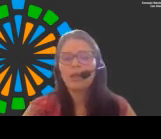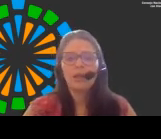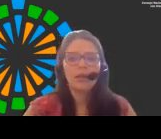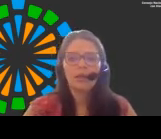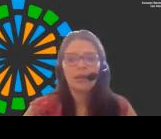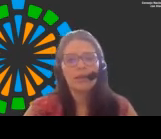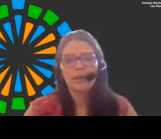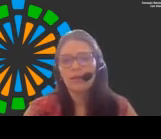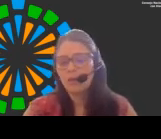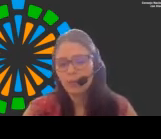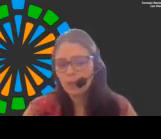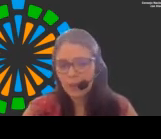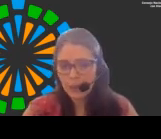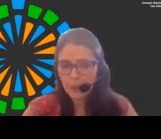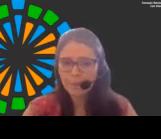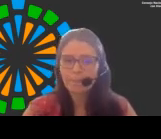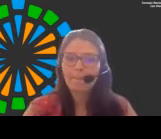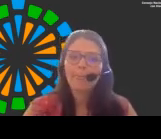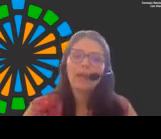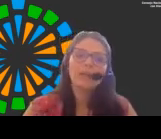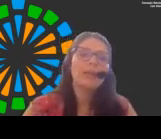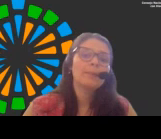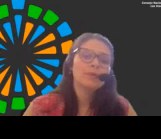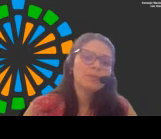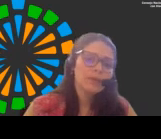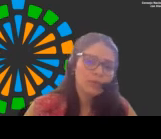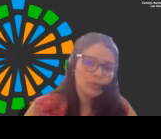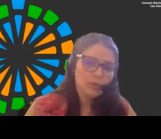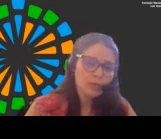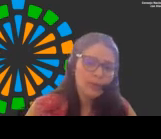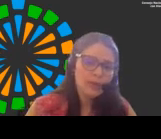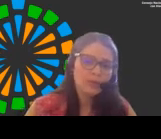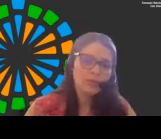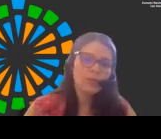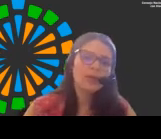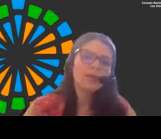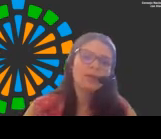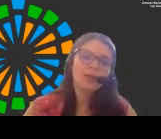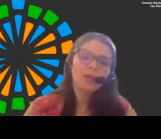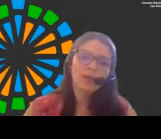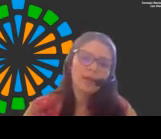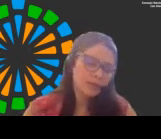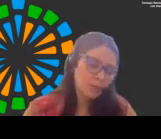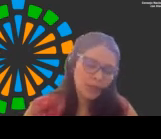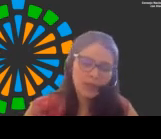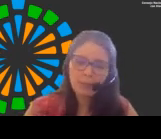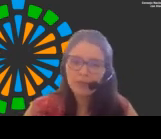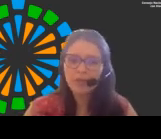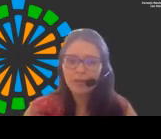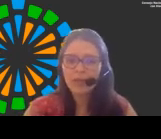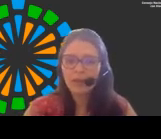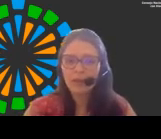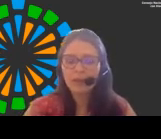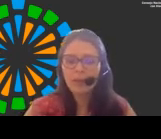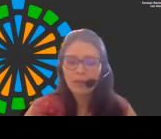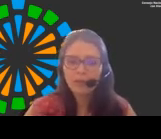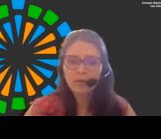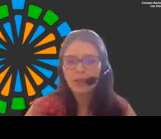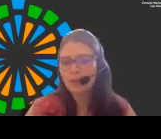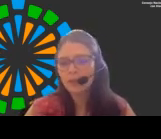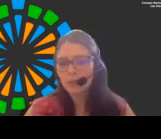no tiene un trabajo tenemos personas ocupadas un cuarenta casi un 40%